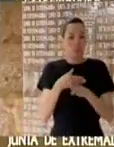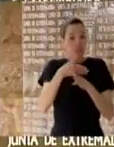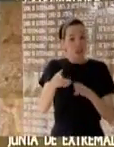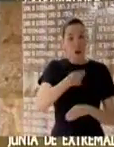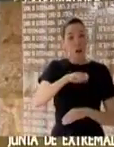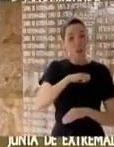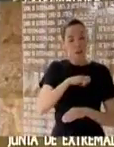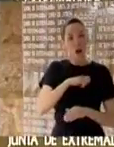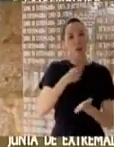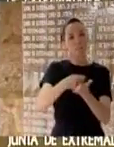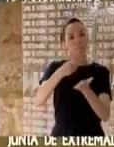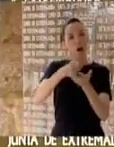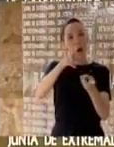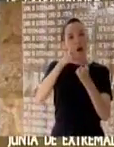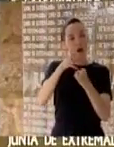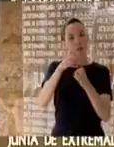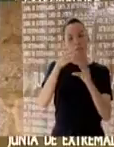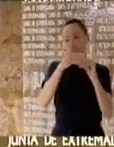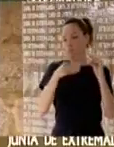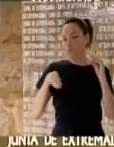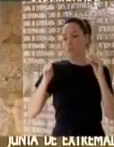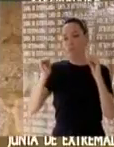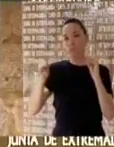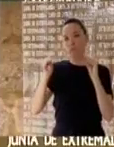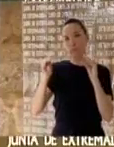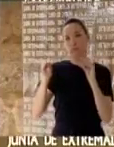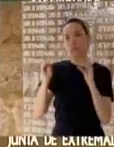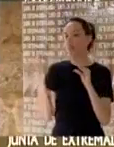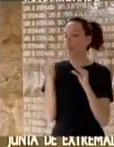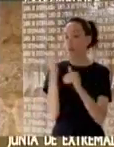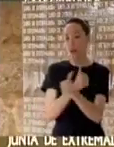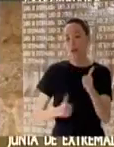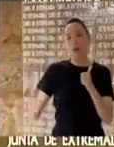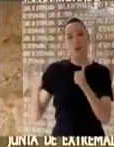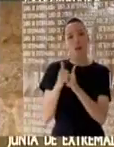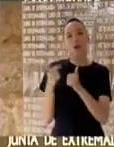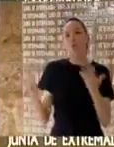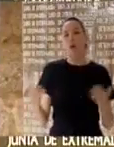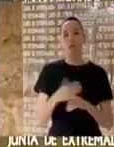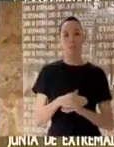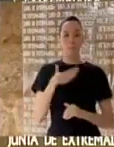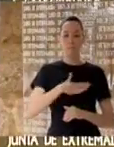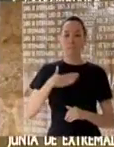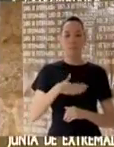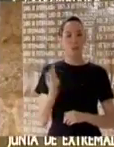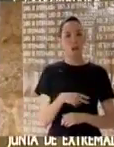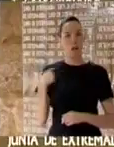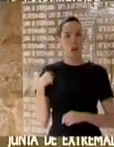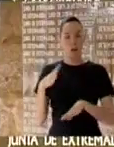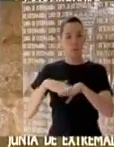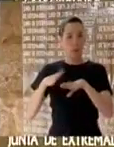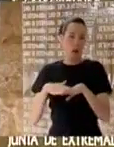destinados y dedicados a lo que deben estar destinados y dedicados, que es al bien y al interés general de los catalanes y catalanas.